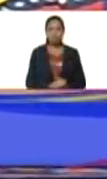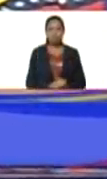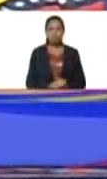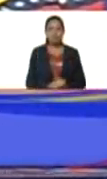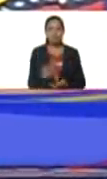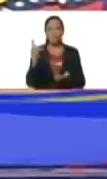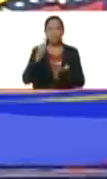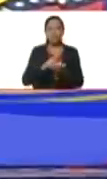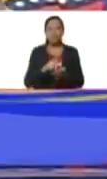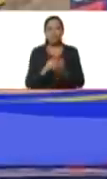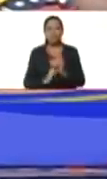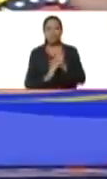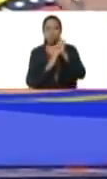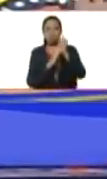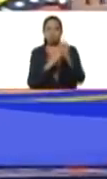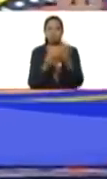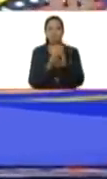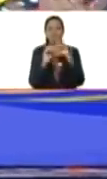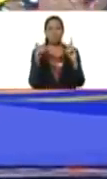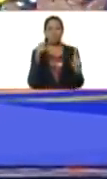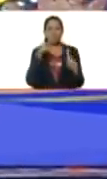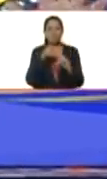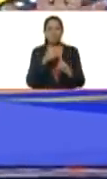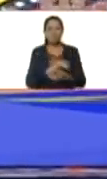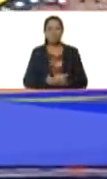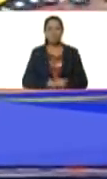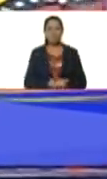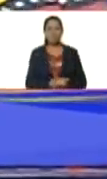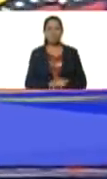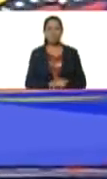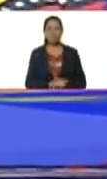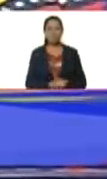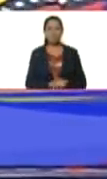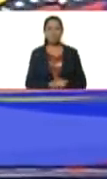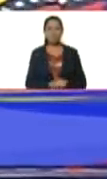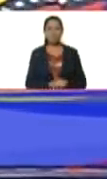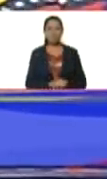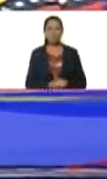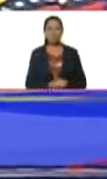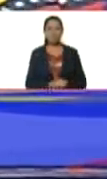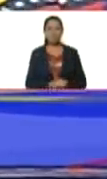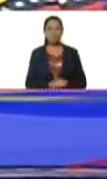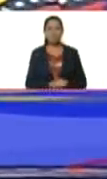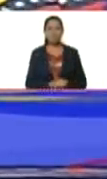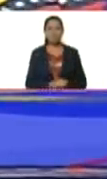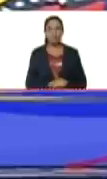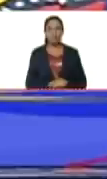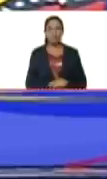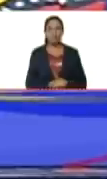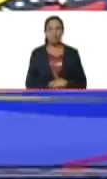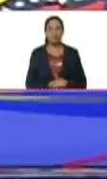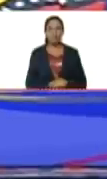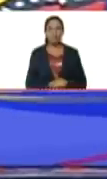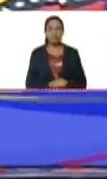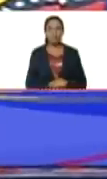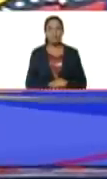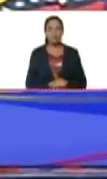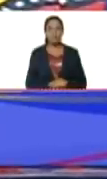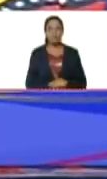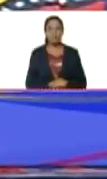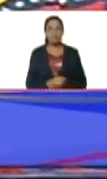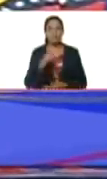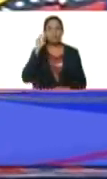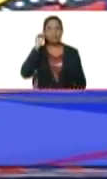participativo, protagónico, de democracia directa. No vamos a decir que la democracia directa se logra de la noche a la mañana